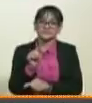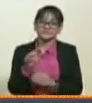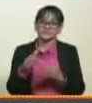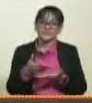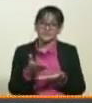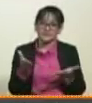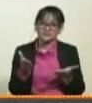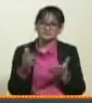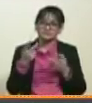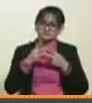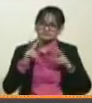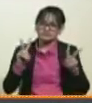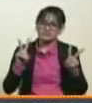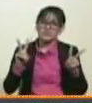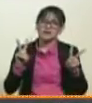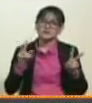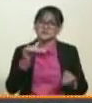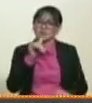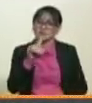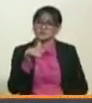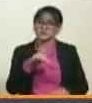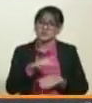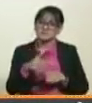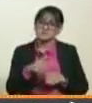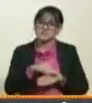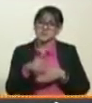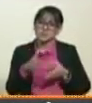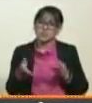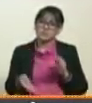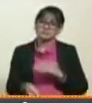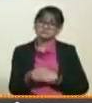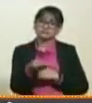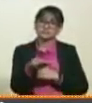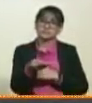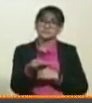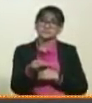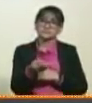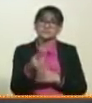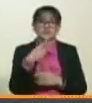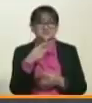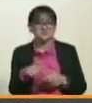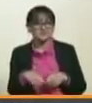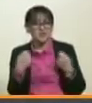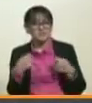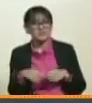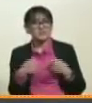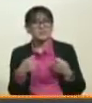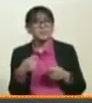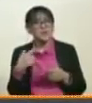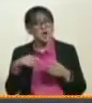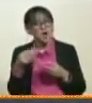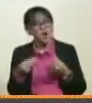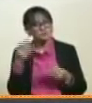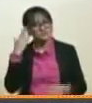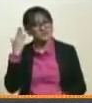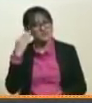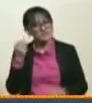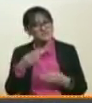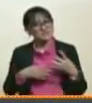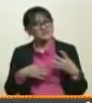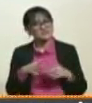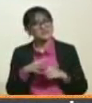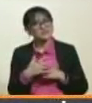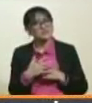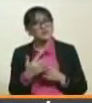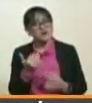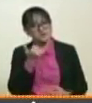y con mucha autoridad lo vamos a denunciar ante el ministerio público porque así como ellos hablan de los destrozos queremos ser como saben tanto cada vez que dicen una